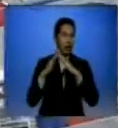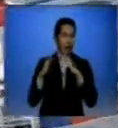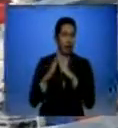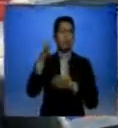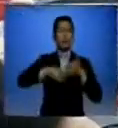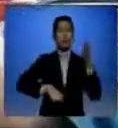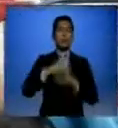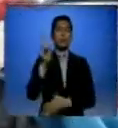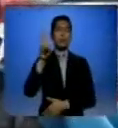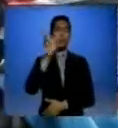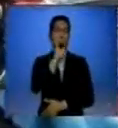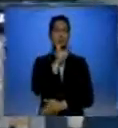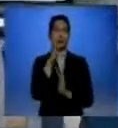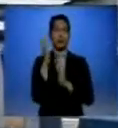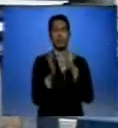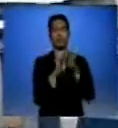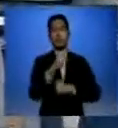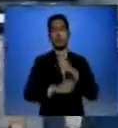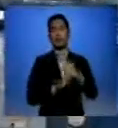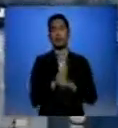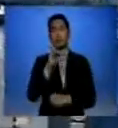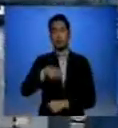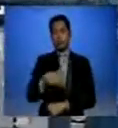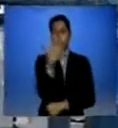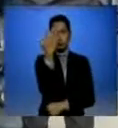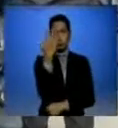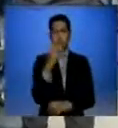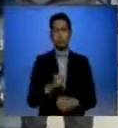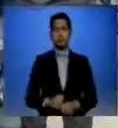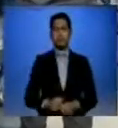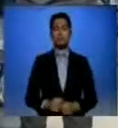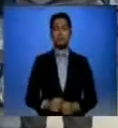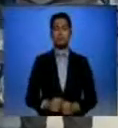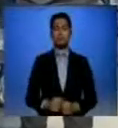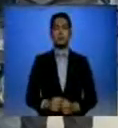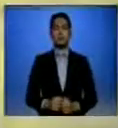20 de abril de 2015. Clever Aranda, Gama Noticias.